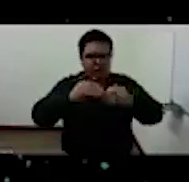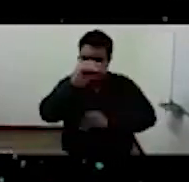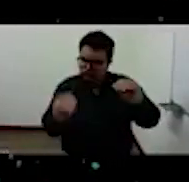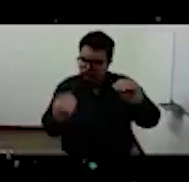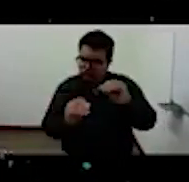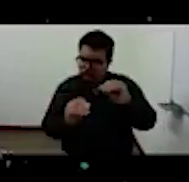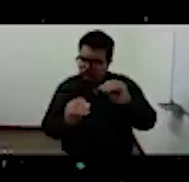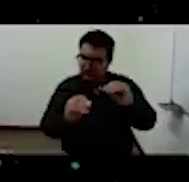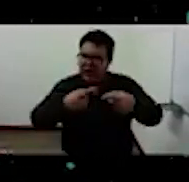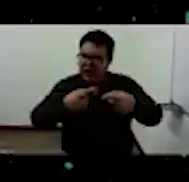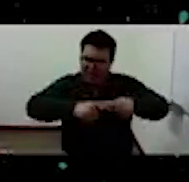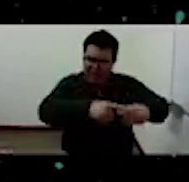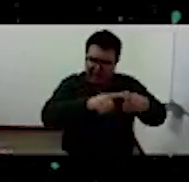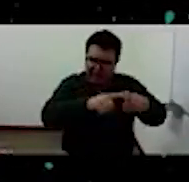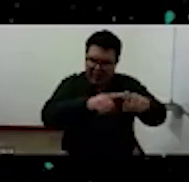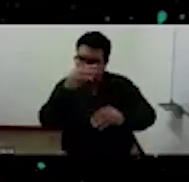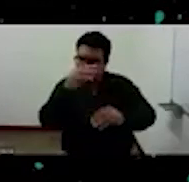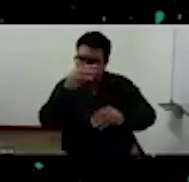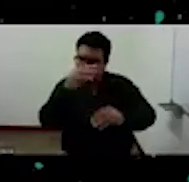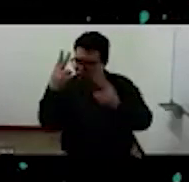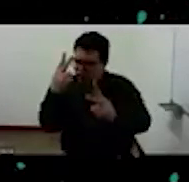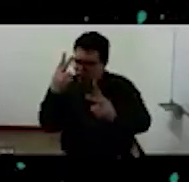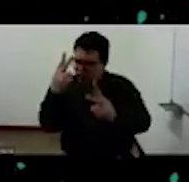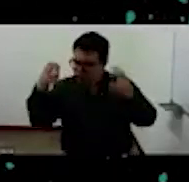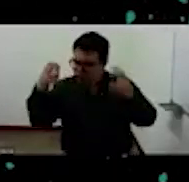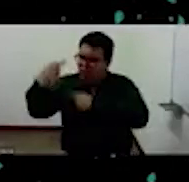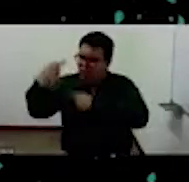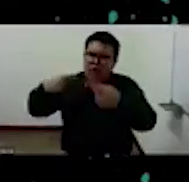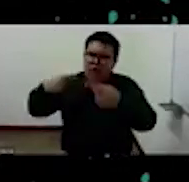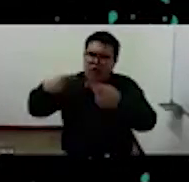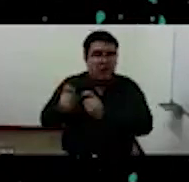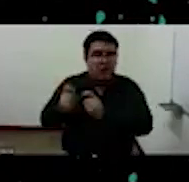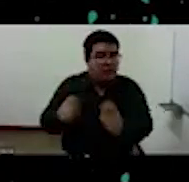conocimiento ancestral que trascienda de generación en generación?